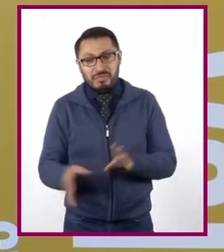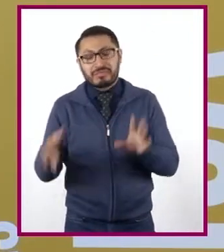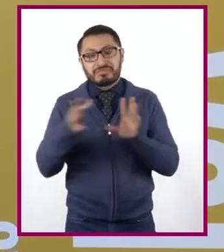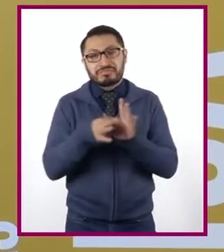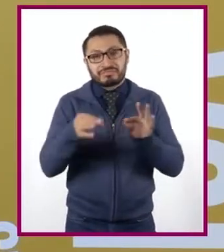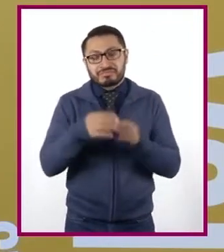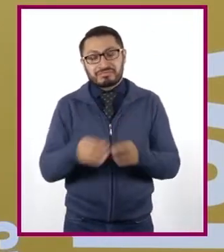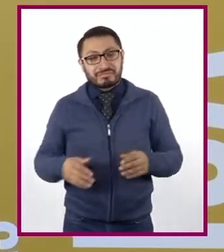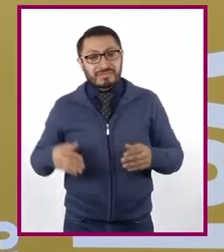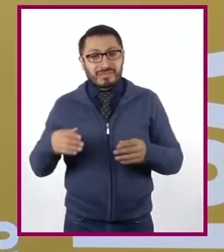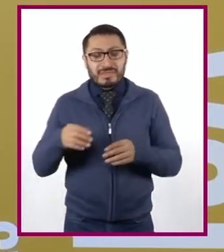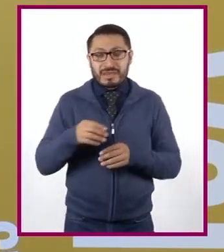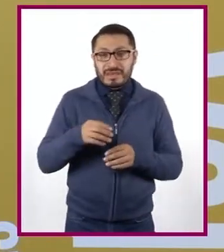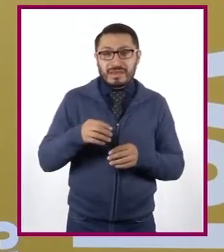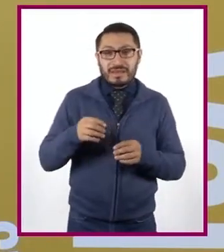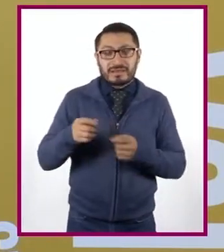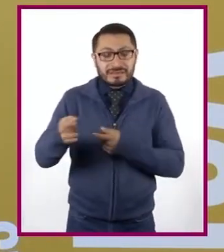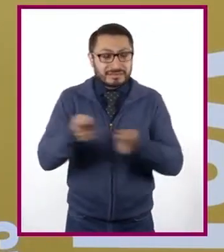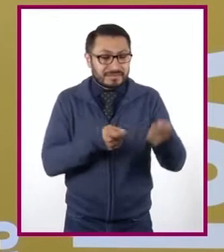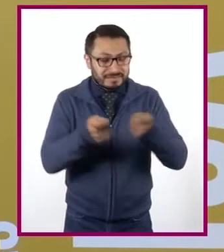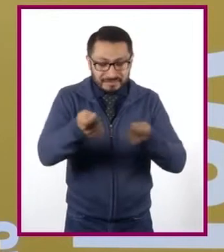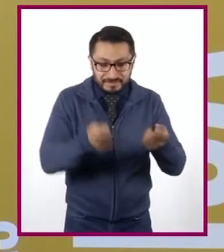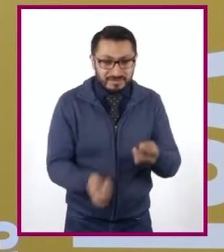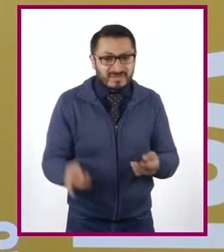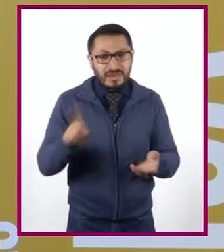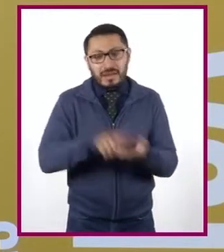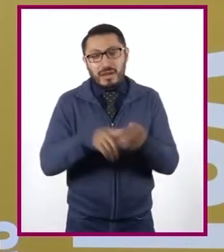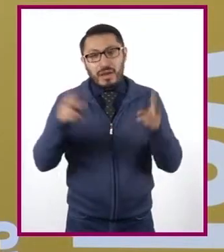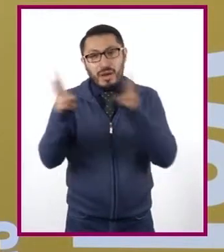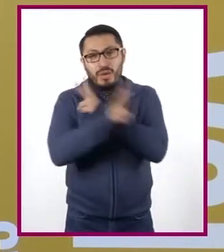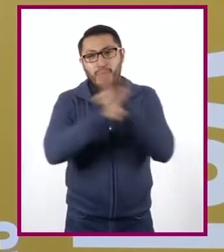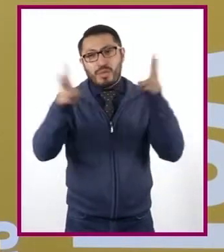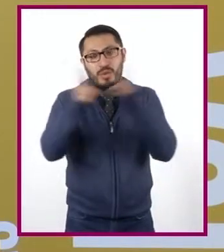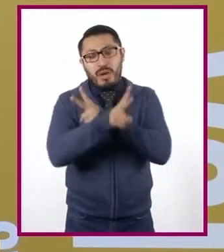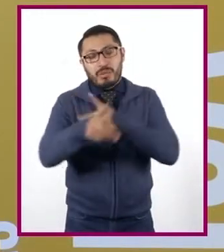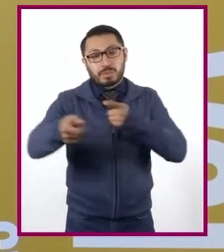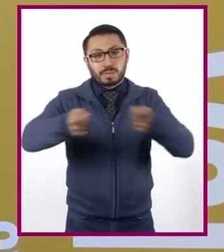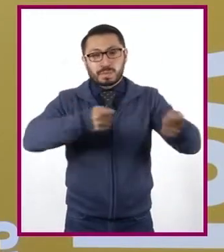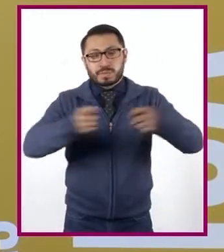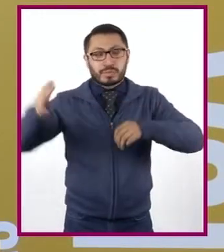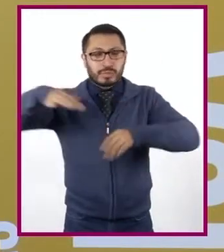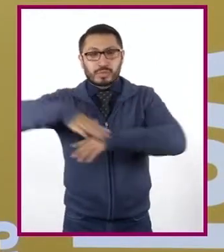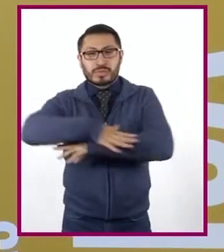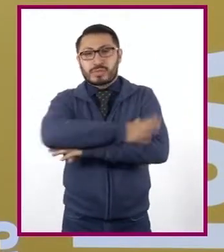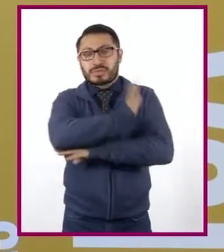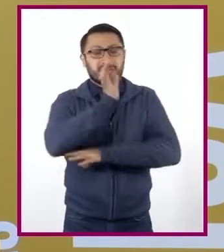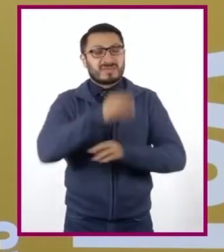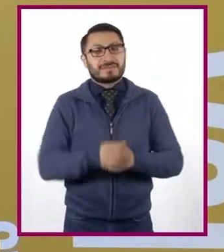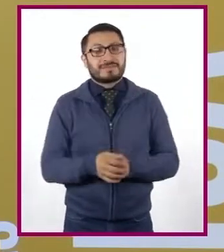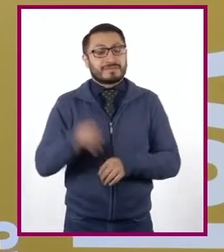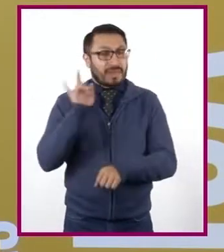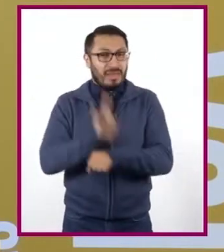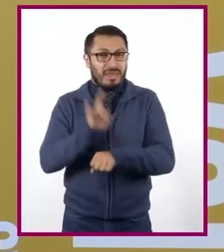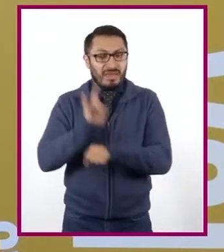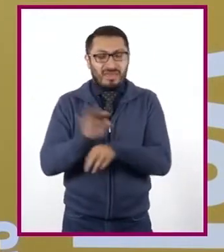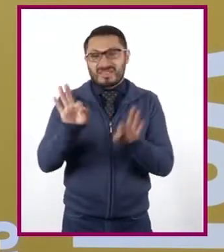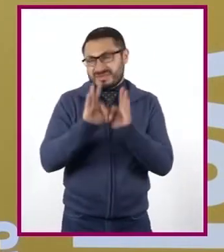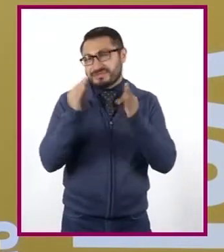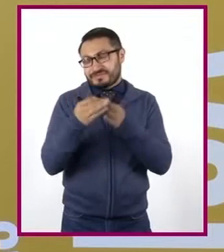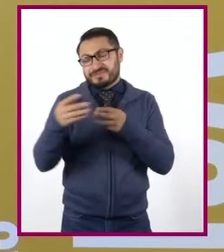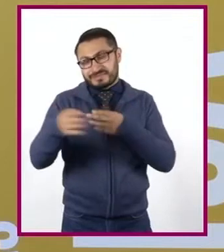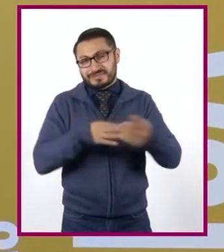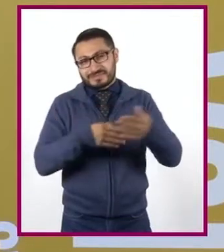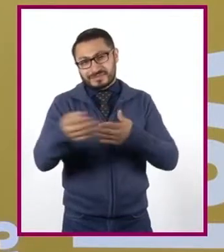en condiciones controladas, en un túnel de viento o en un simulador de olas. Las simulaciones o modelos matemáticos